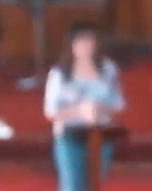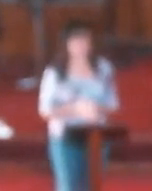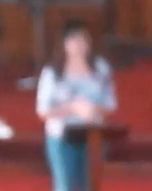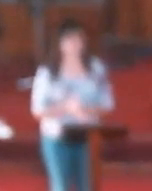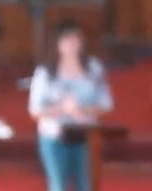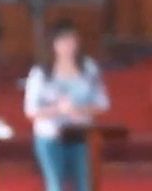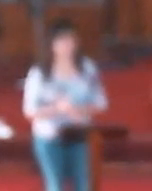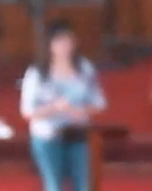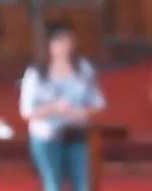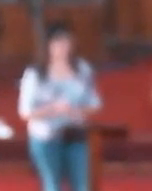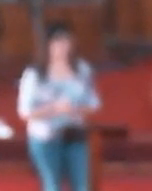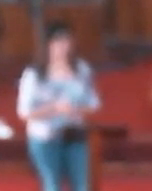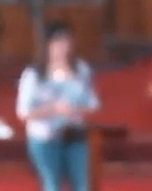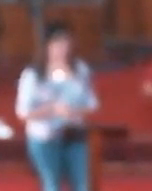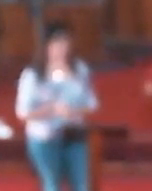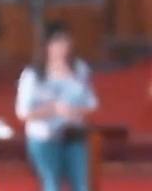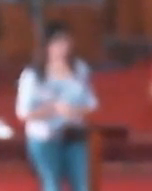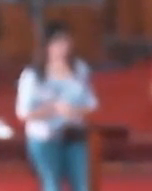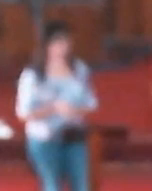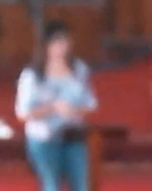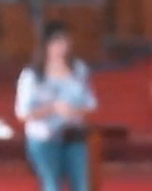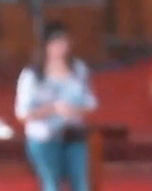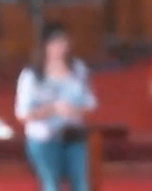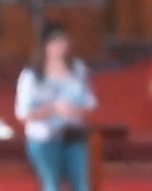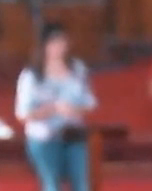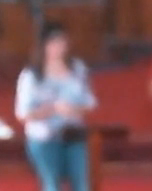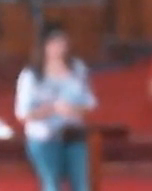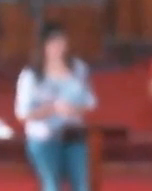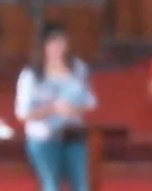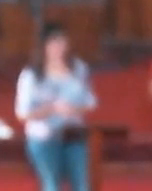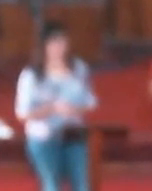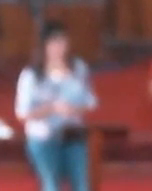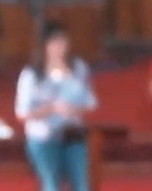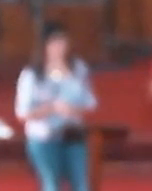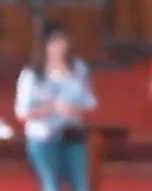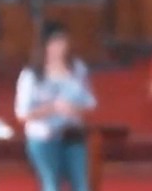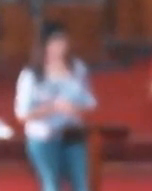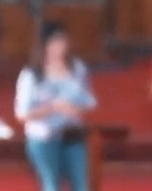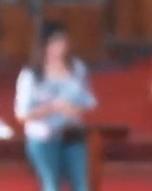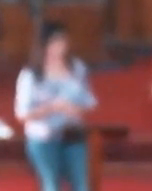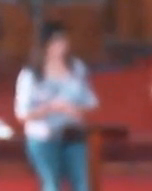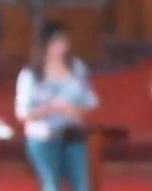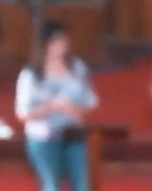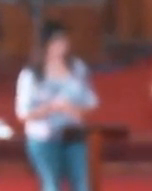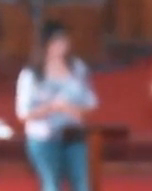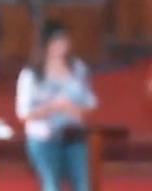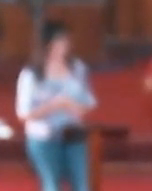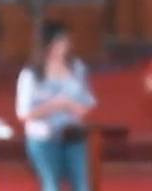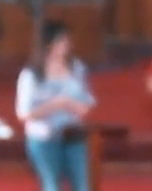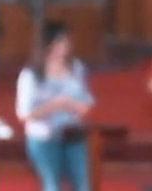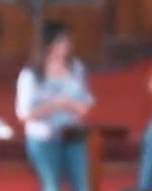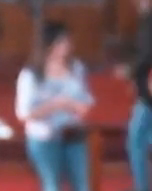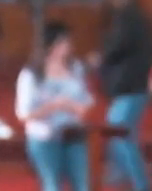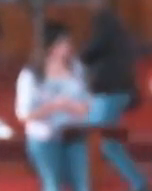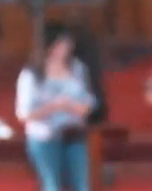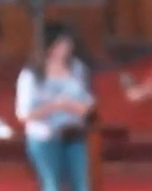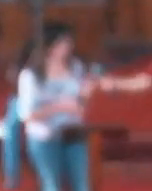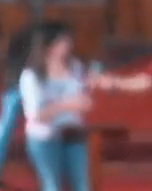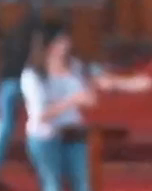A pesar de que estás avanzado en edad y tu esposa también, vas a tener un hijo y va a ser un milagro.